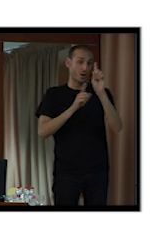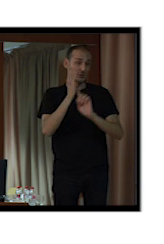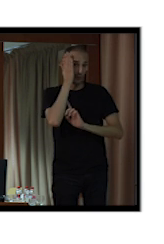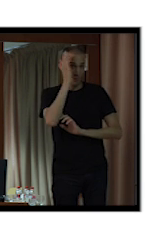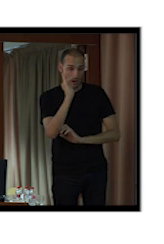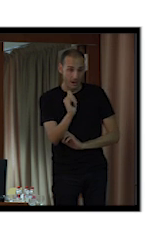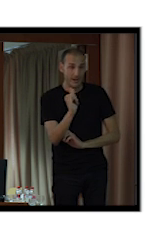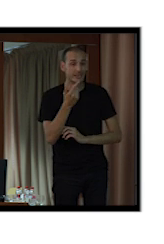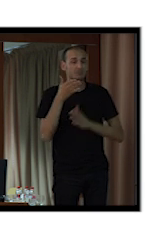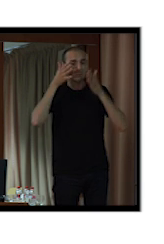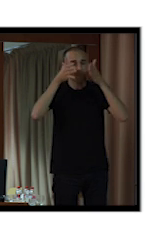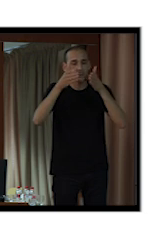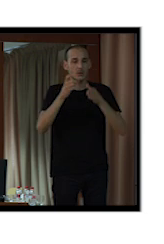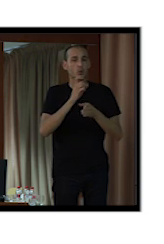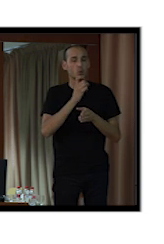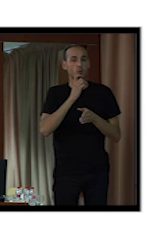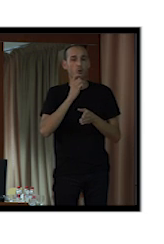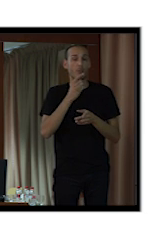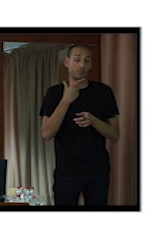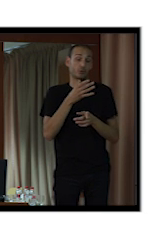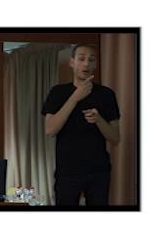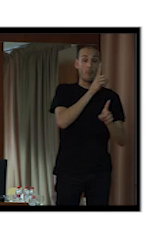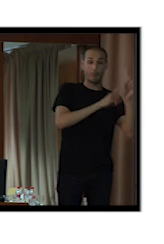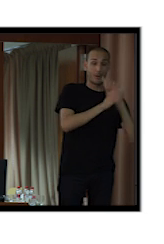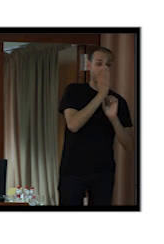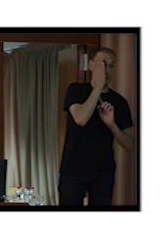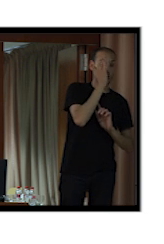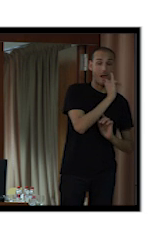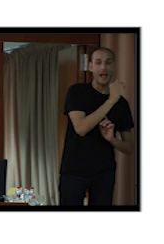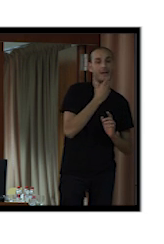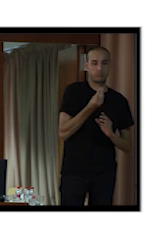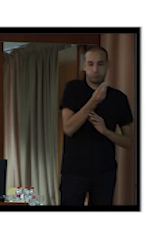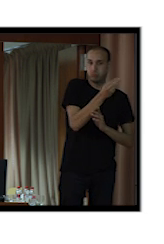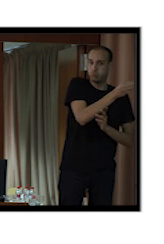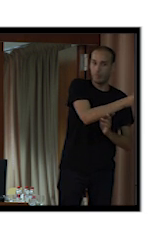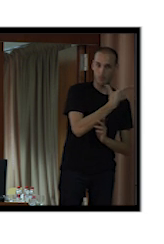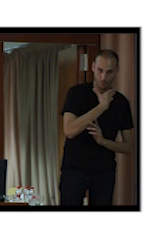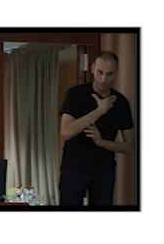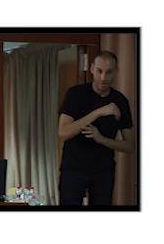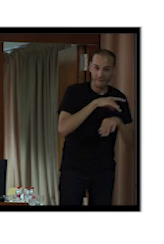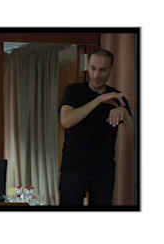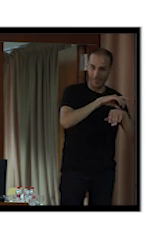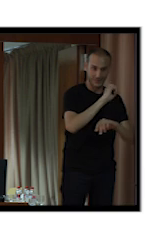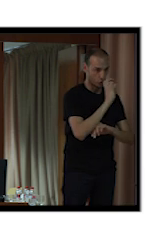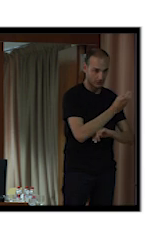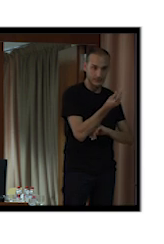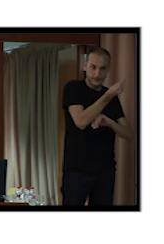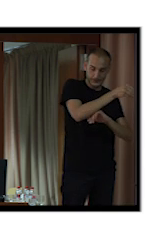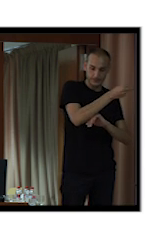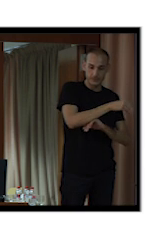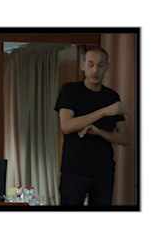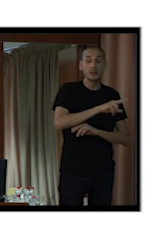clínica. Los pacientes que tienen problemas de sueño además pueden tener más cosas, no se nos puede escapar que pueda tener cualquier otra patología. Y luego utilizamos una